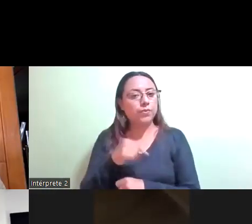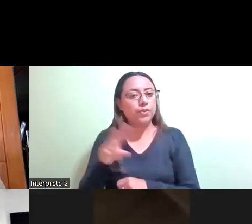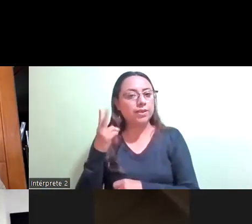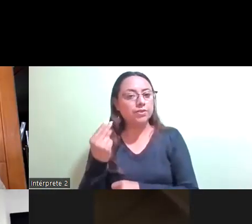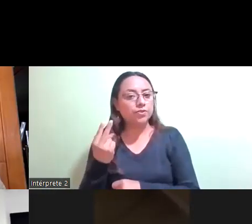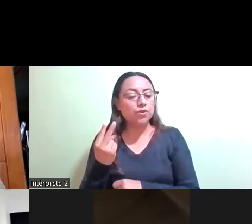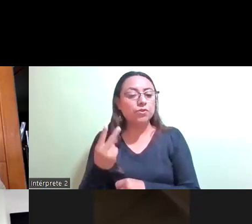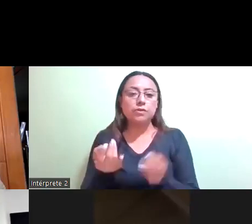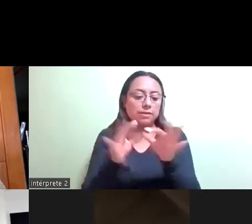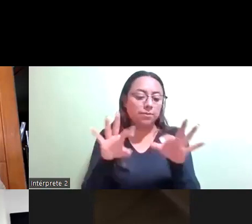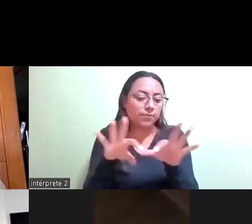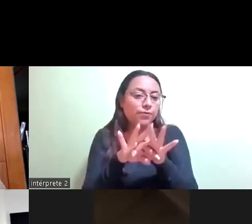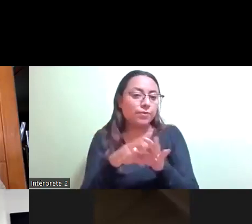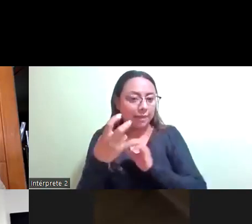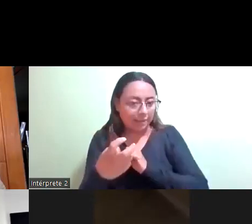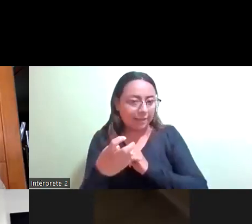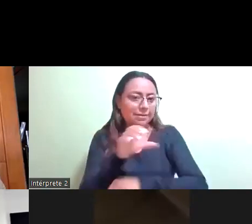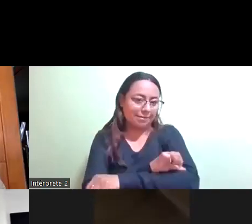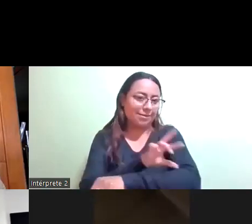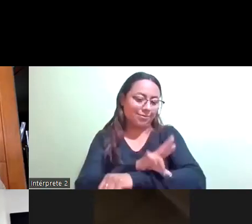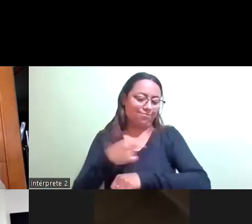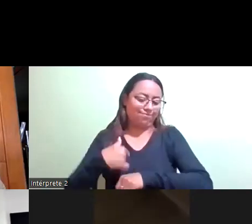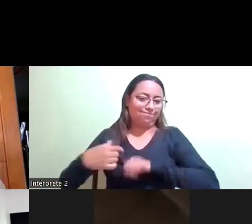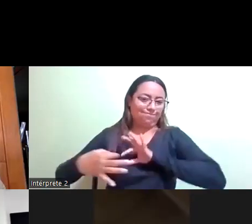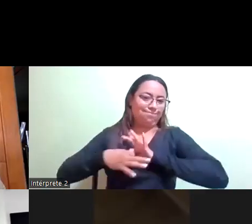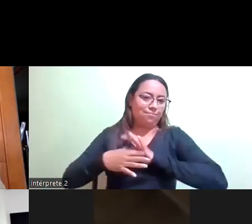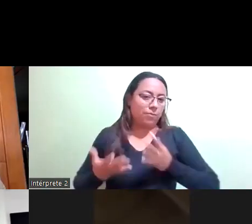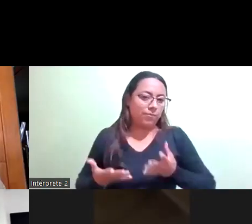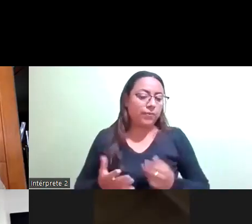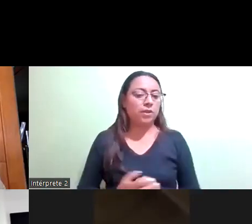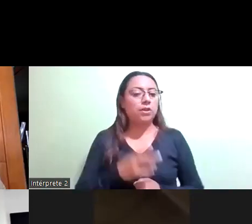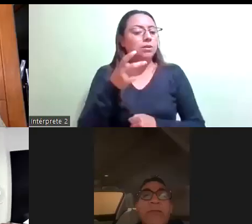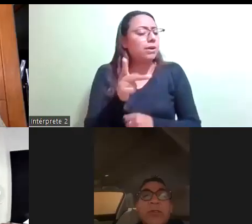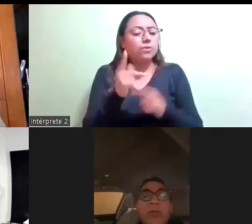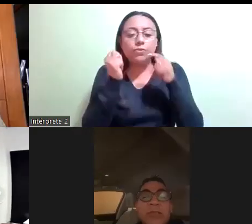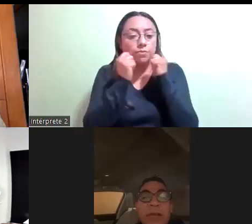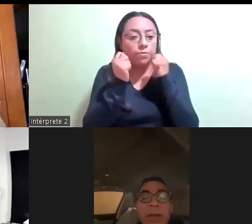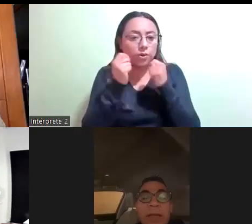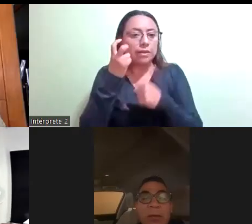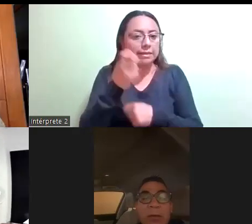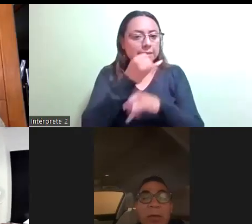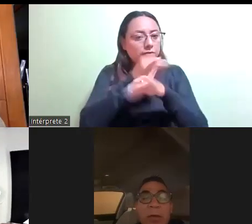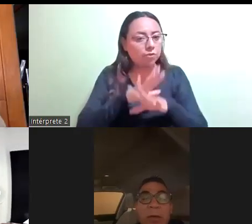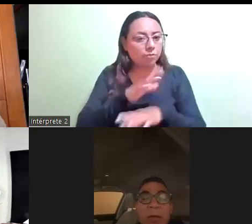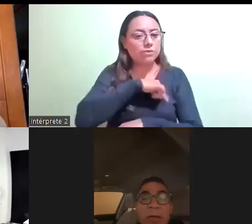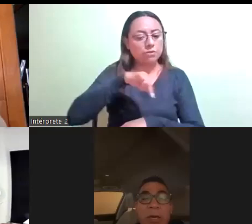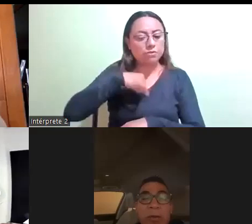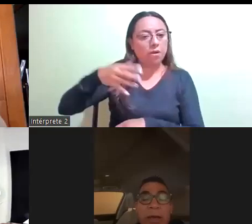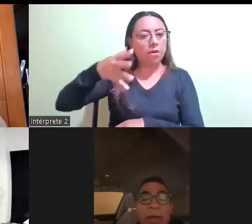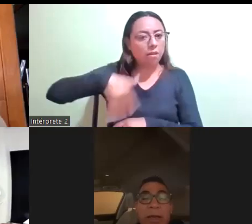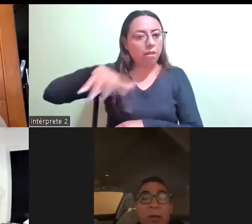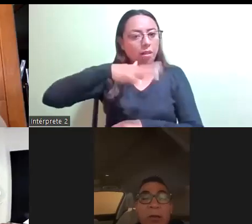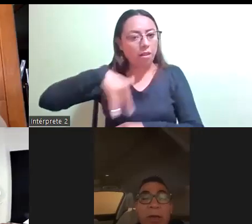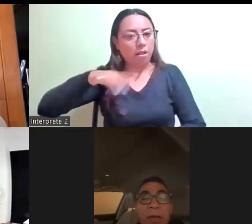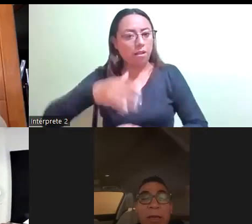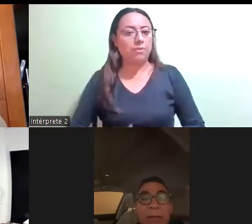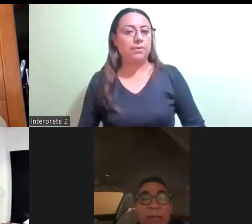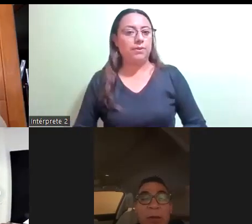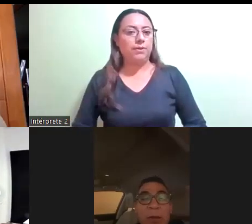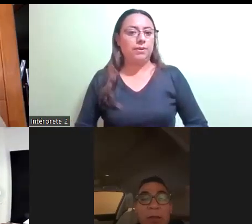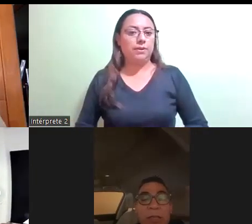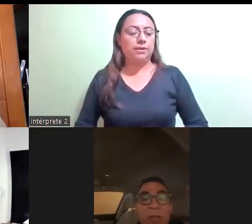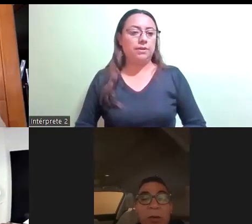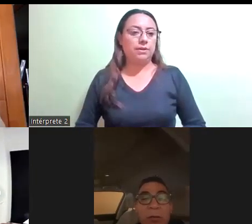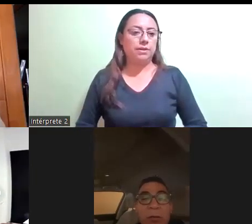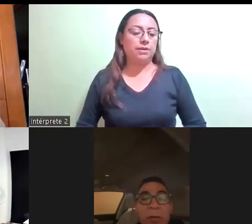coordinación, pero aún así se ha buscado al máximo la información que se ha requerido, y quiero dejar en claro que